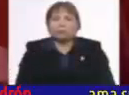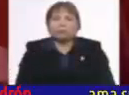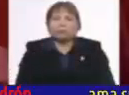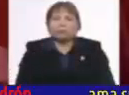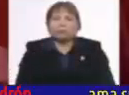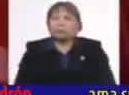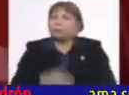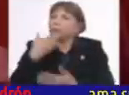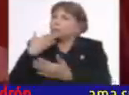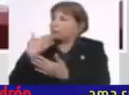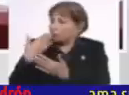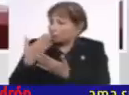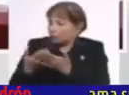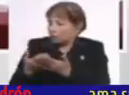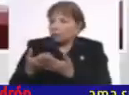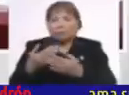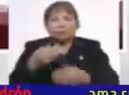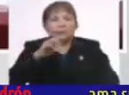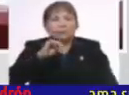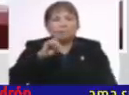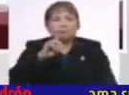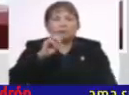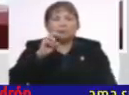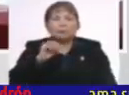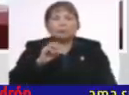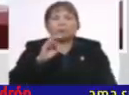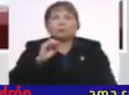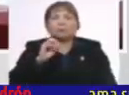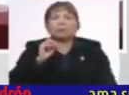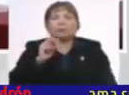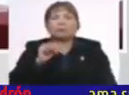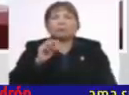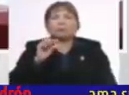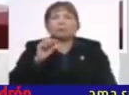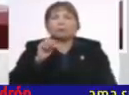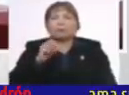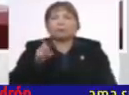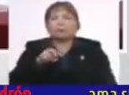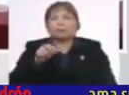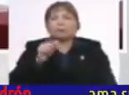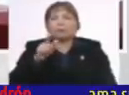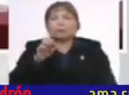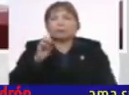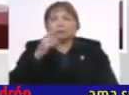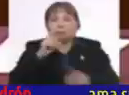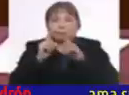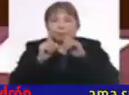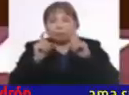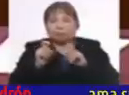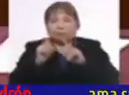gracias t señor mariano gonzález vamos a formular